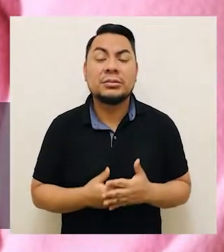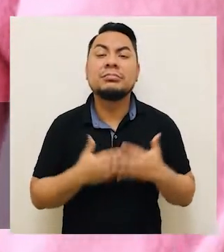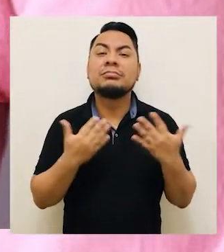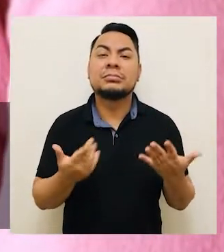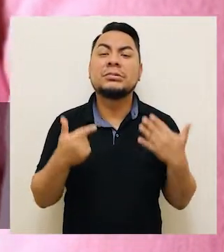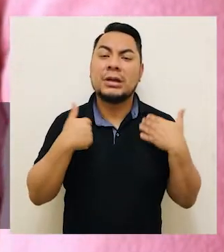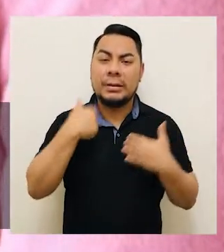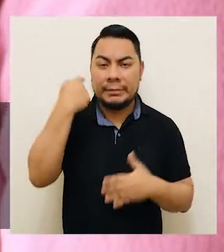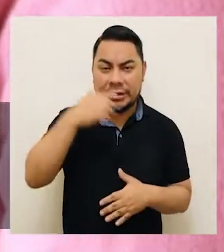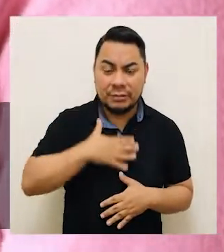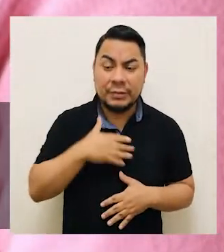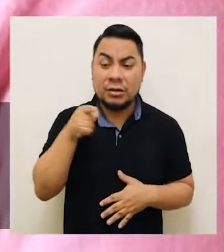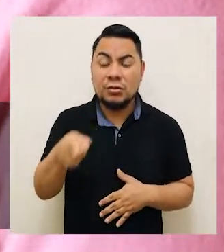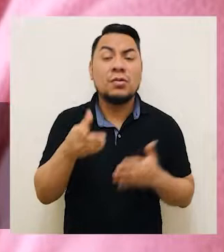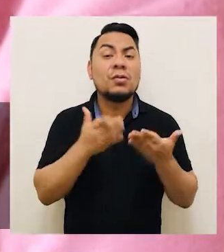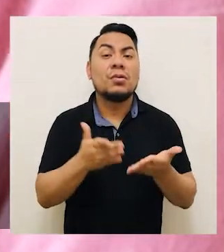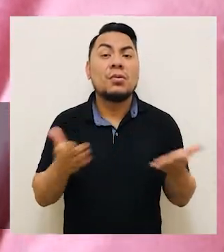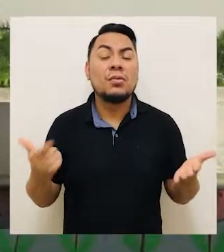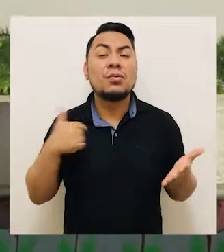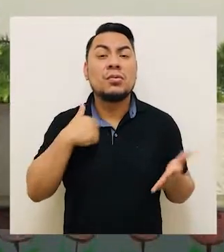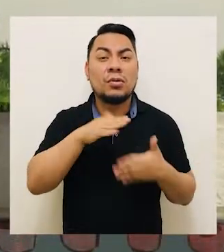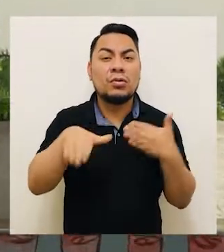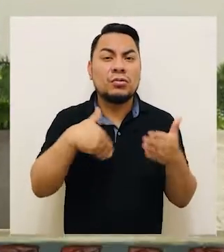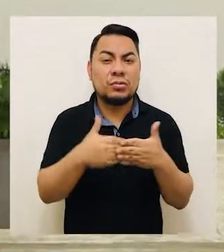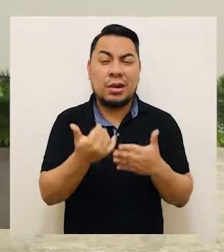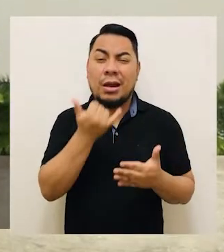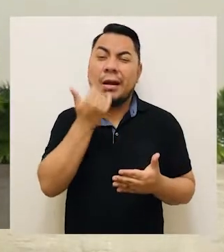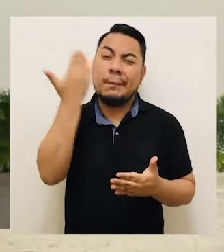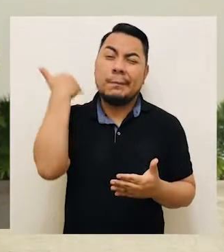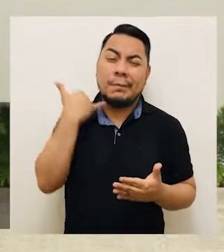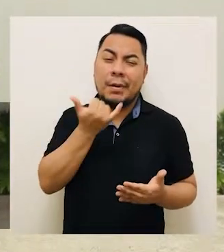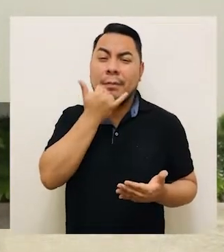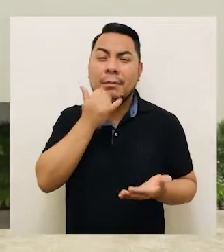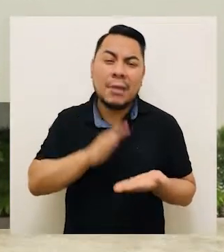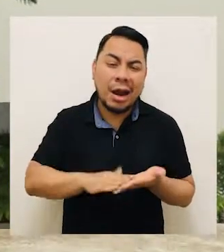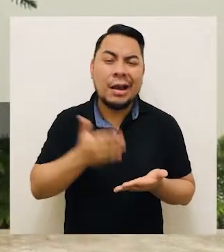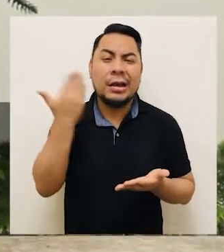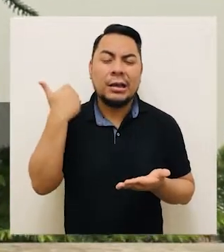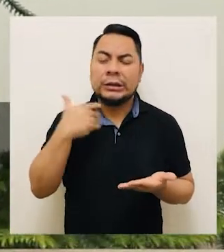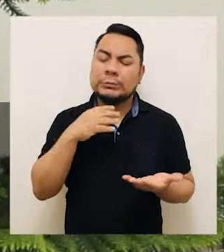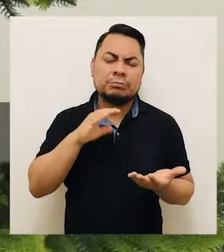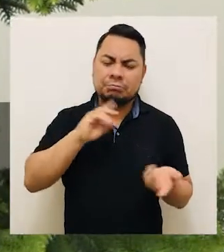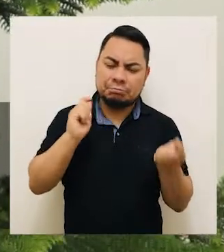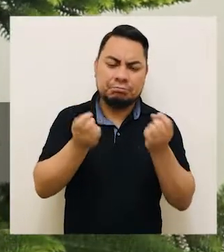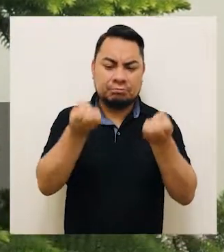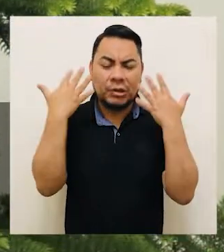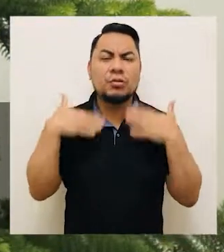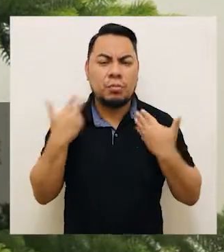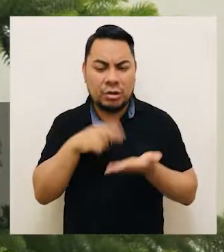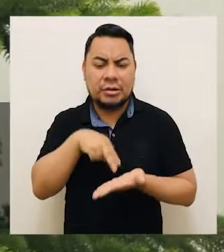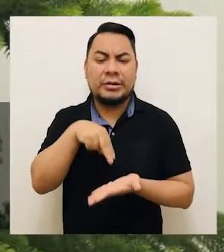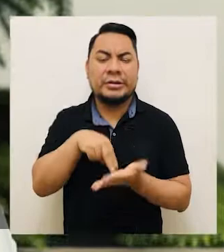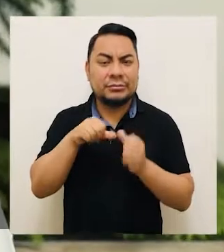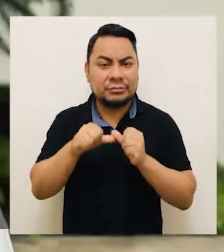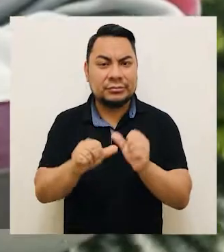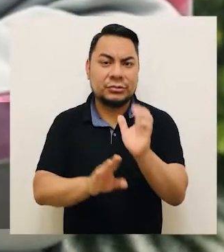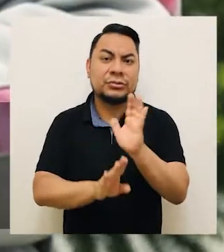a mí esas cosas que me han llegado a pasar, porque confío en mí misma de que yo sí puedo seguir adelante.